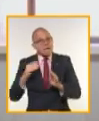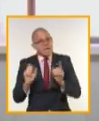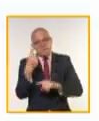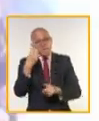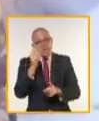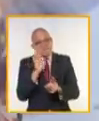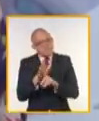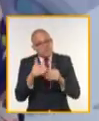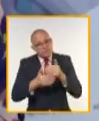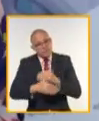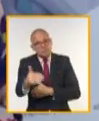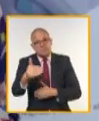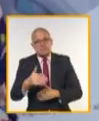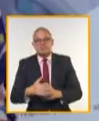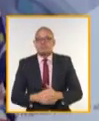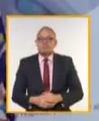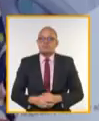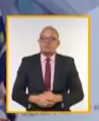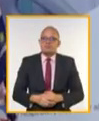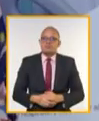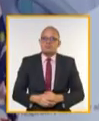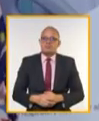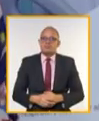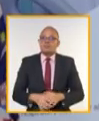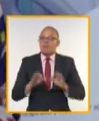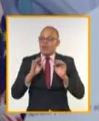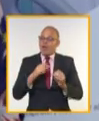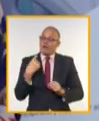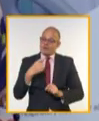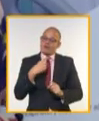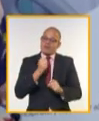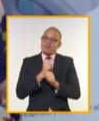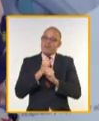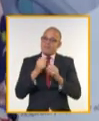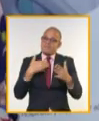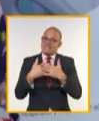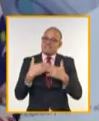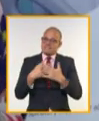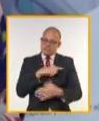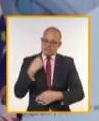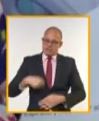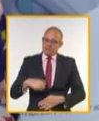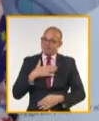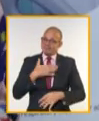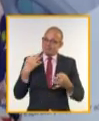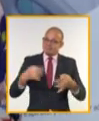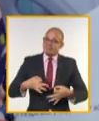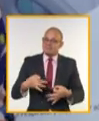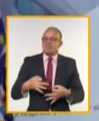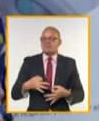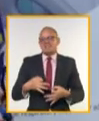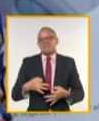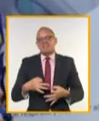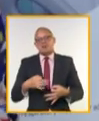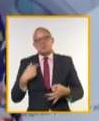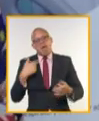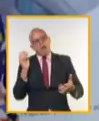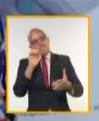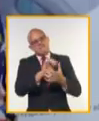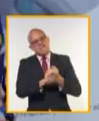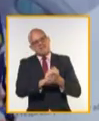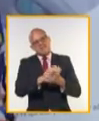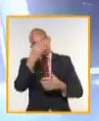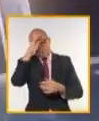mundo. Y nosotros, como una empresa china, tenemos una amistad especial con el